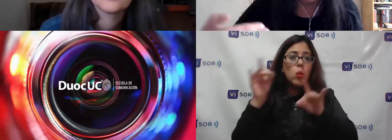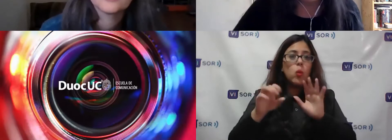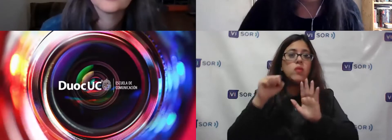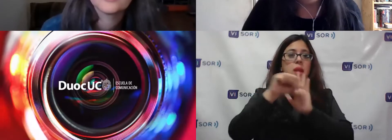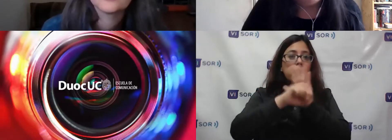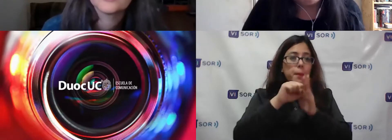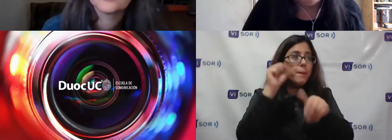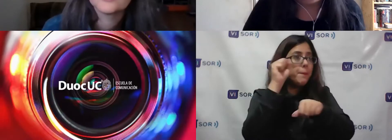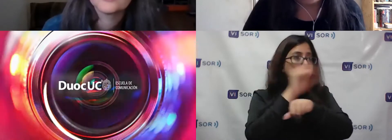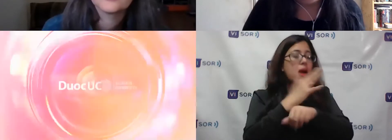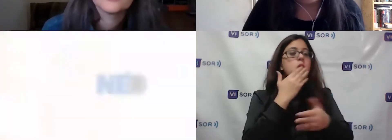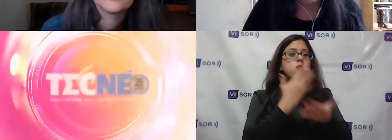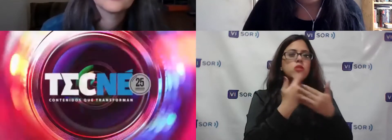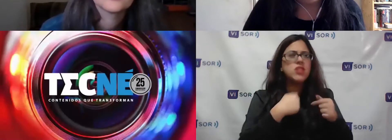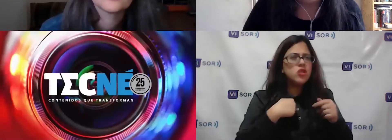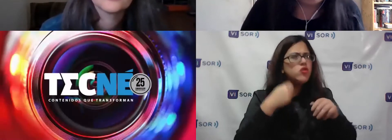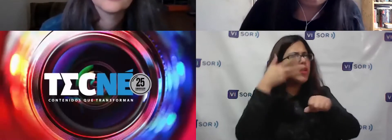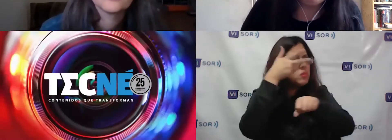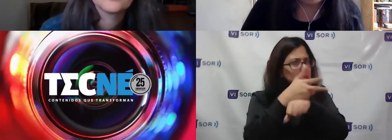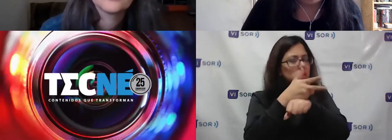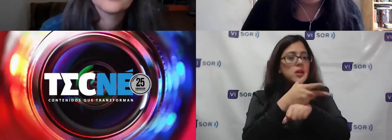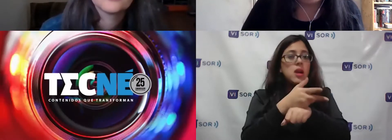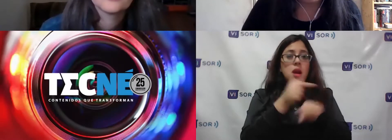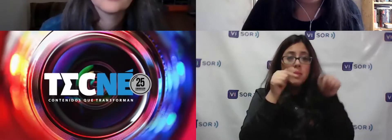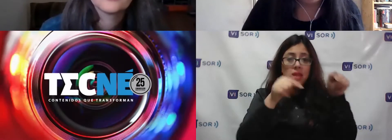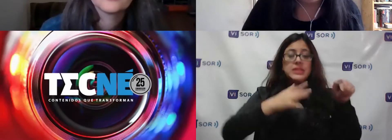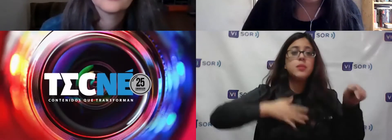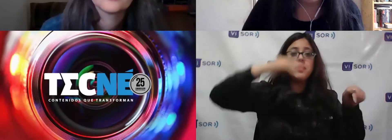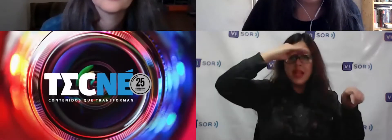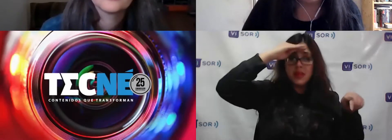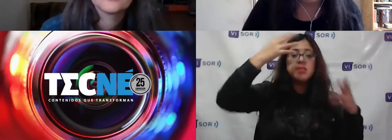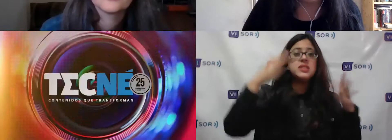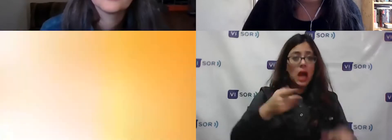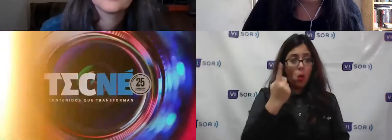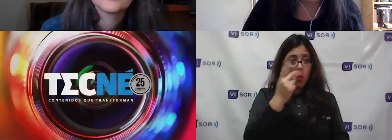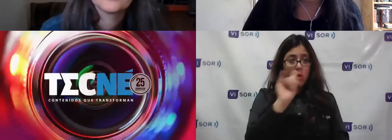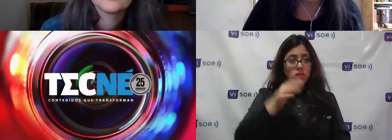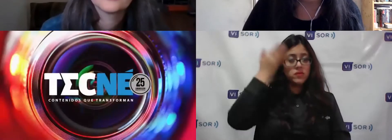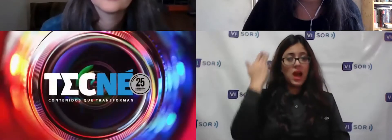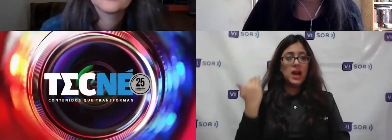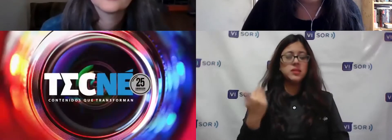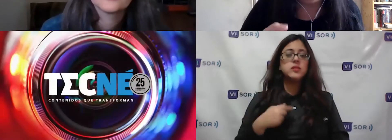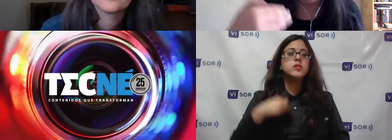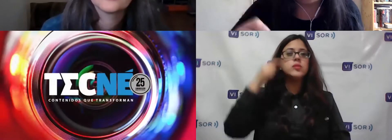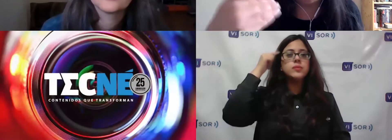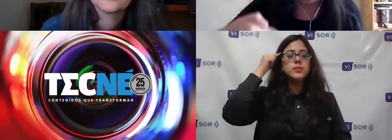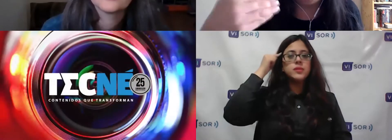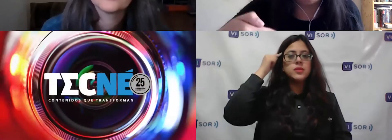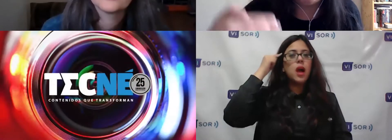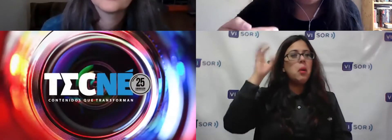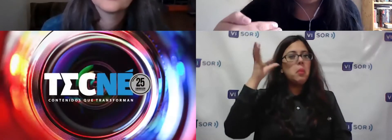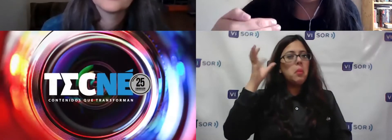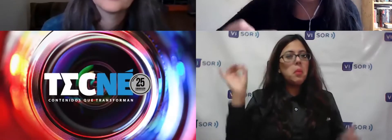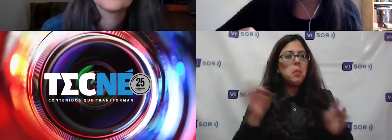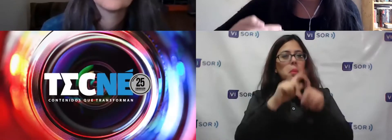cuando pasa eso por mi experiencia digamos pasó una vez yo creo que no entender que las preguntas tan